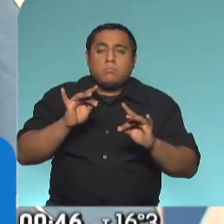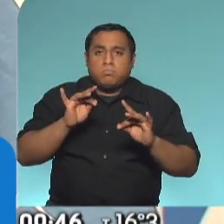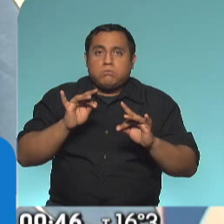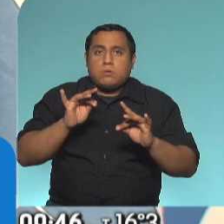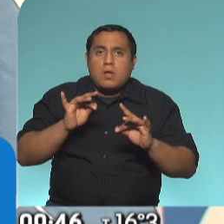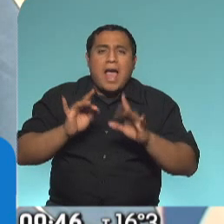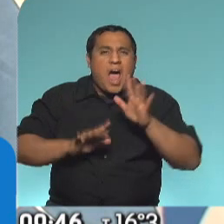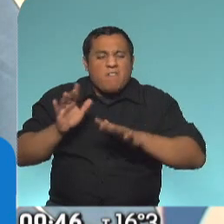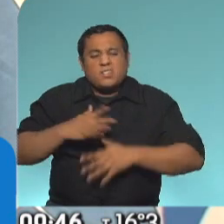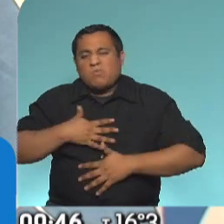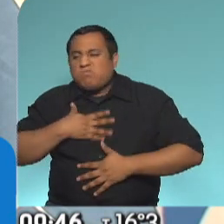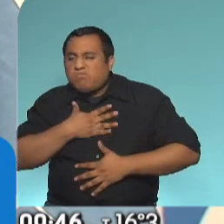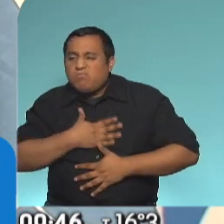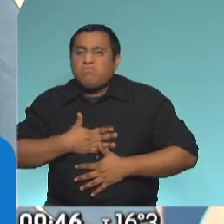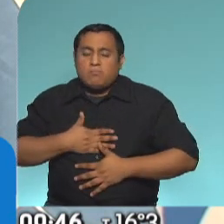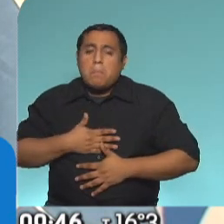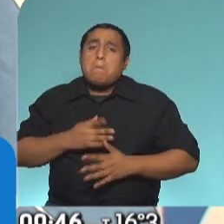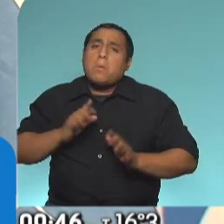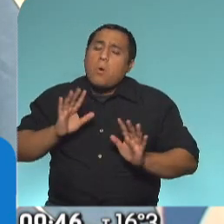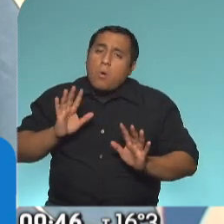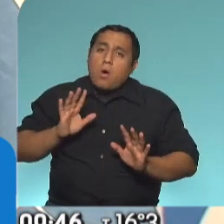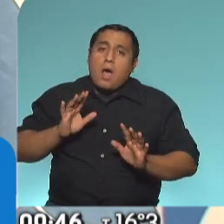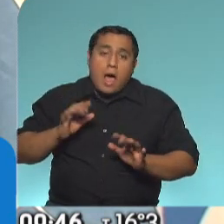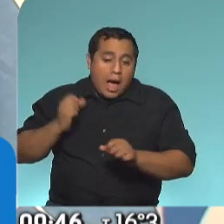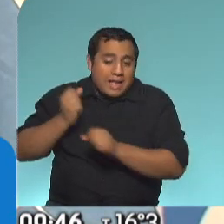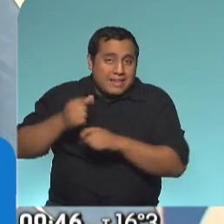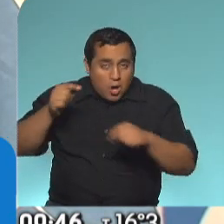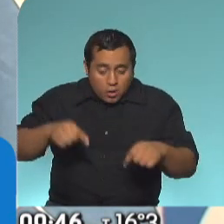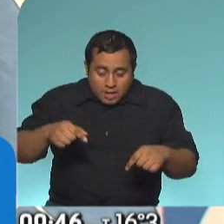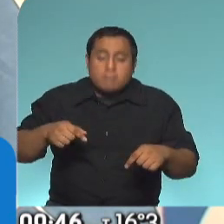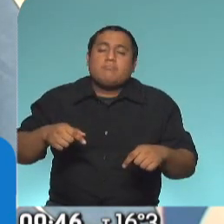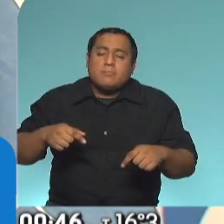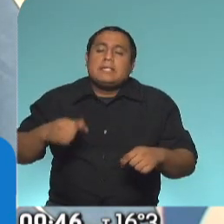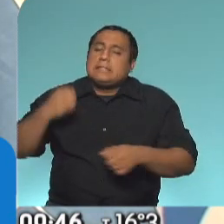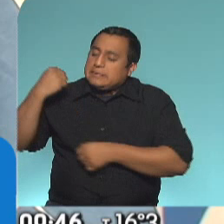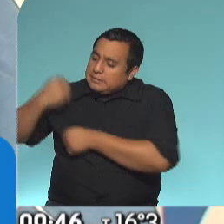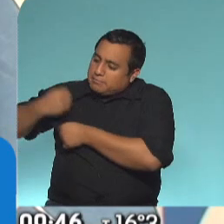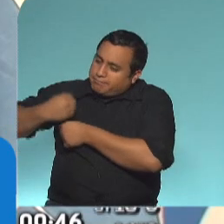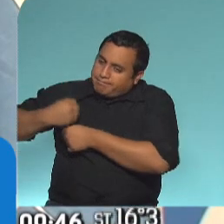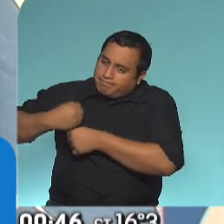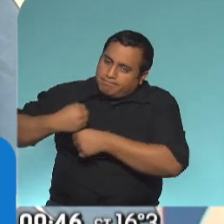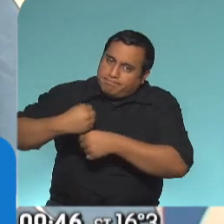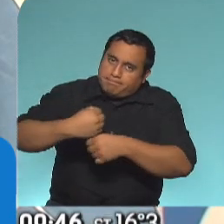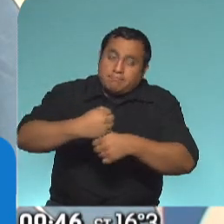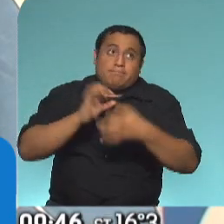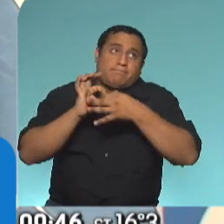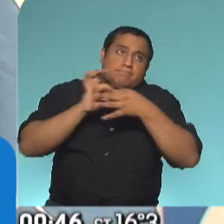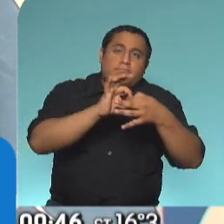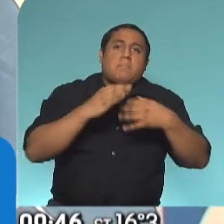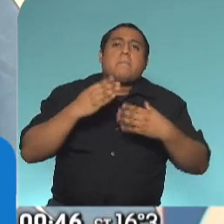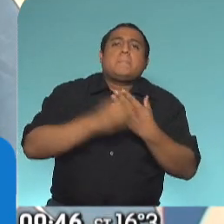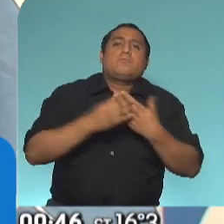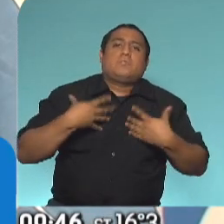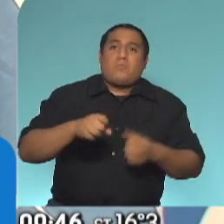algunos disgustos, pero hasta aquí venimos llevando un trabajo mancomunado con el Ministerio de Salud de la